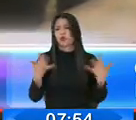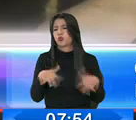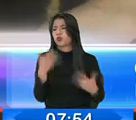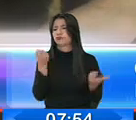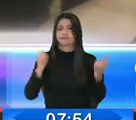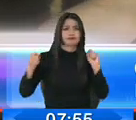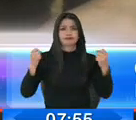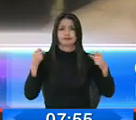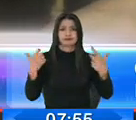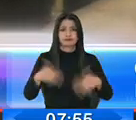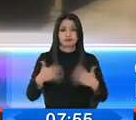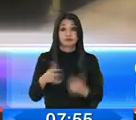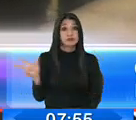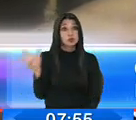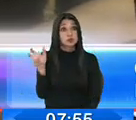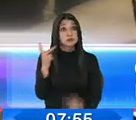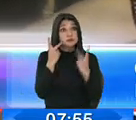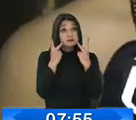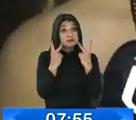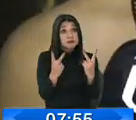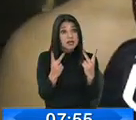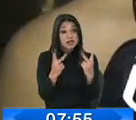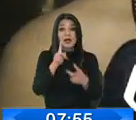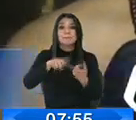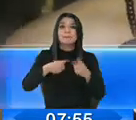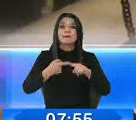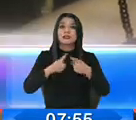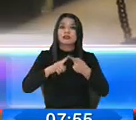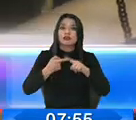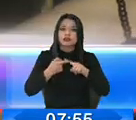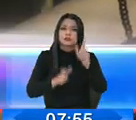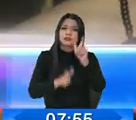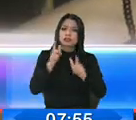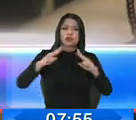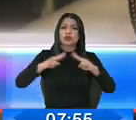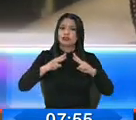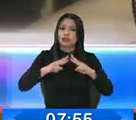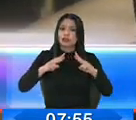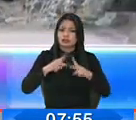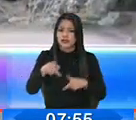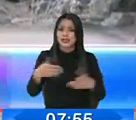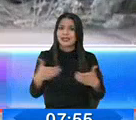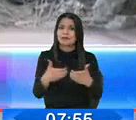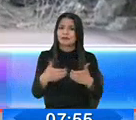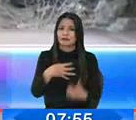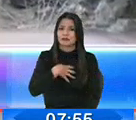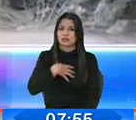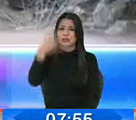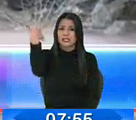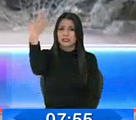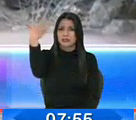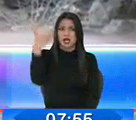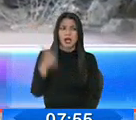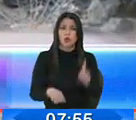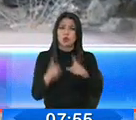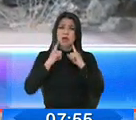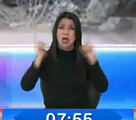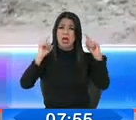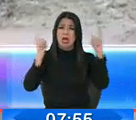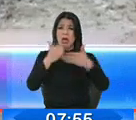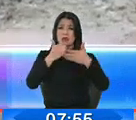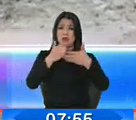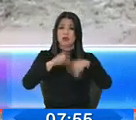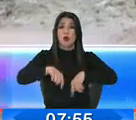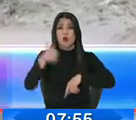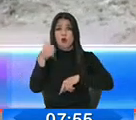porque ver a todos mis amigos, conocidos, gente de la barra, muchos pidiendo ayuda. Otros